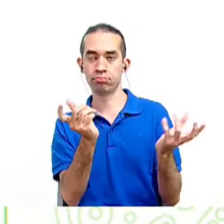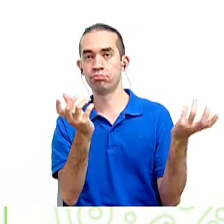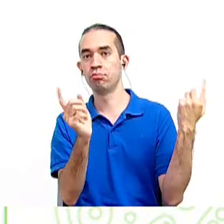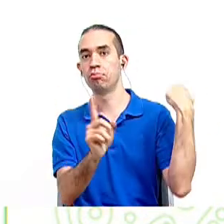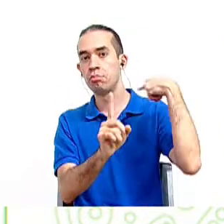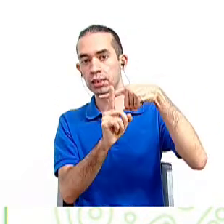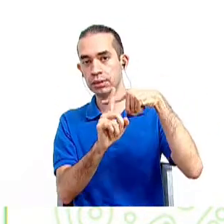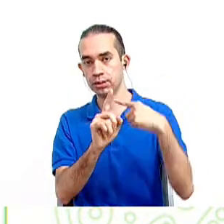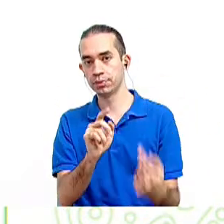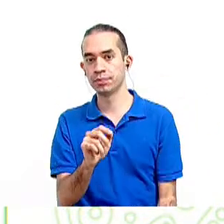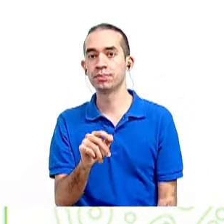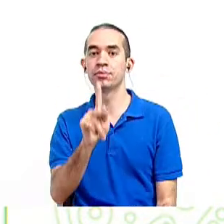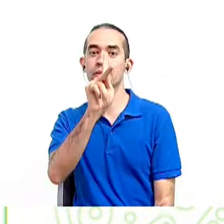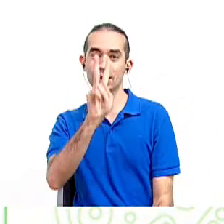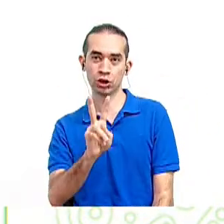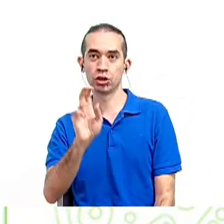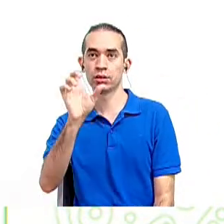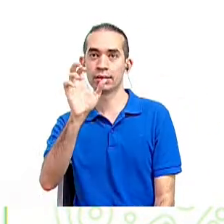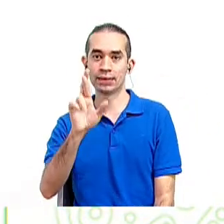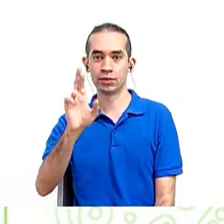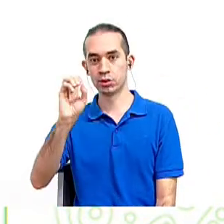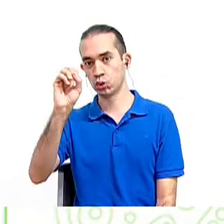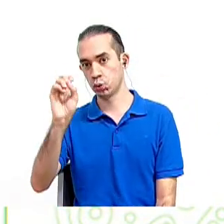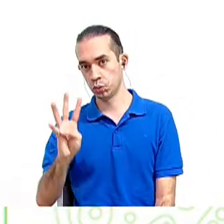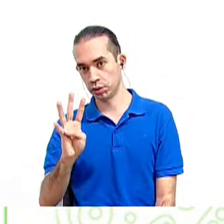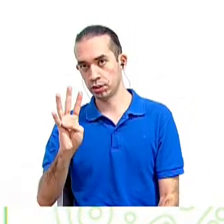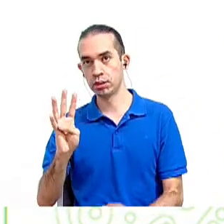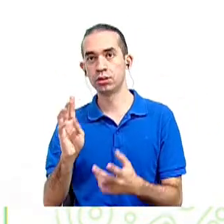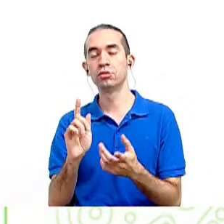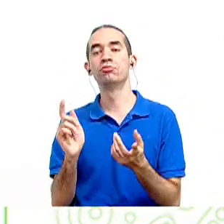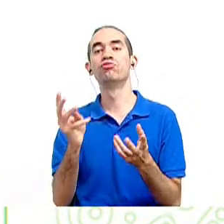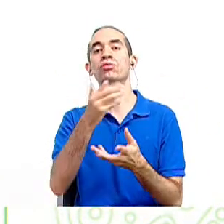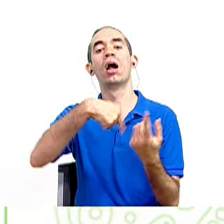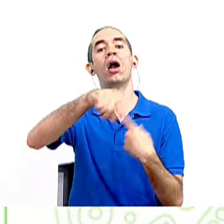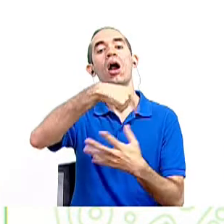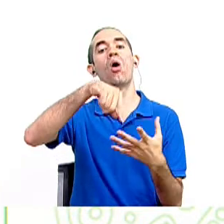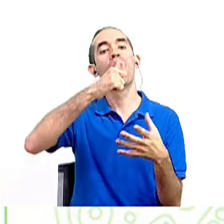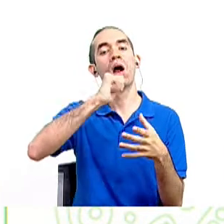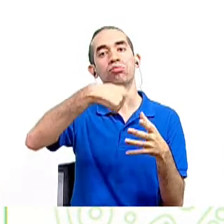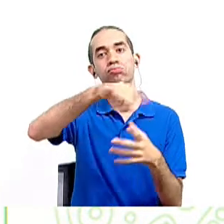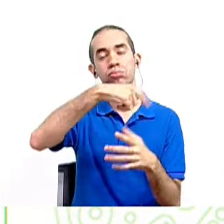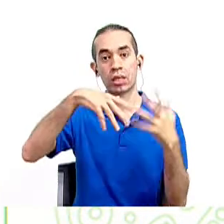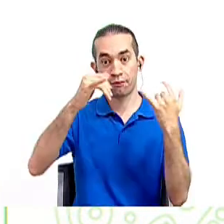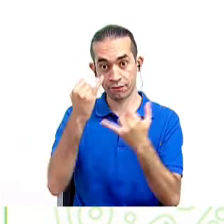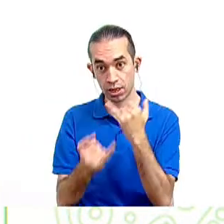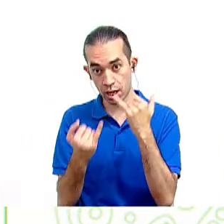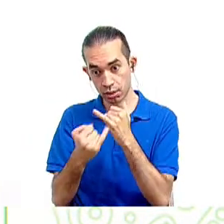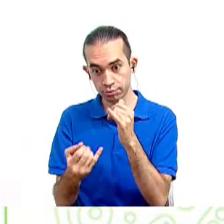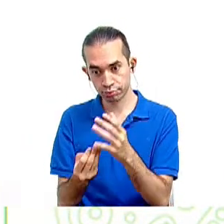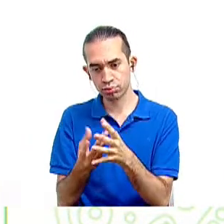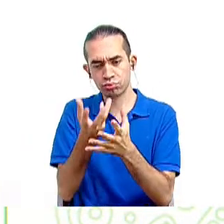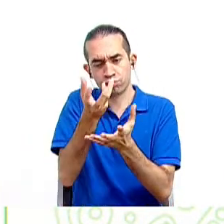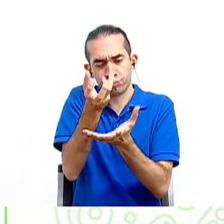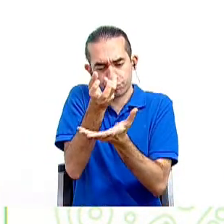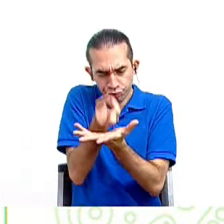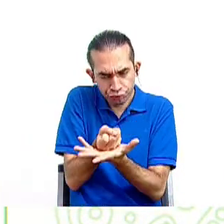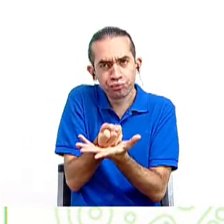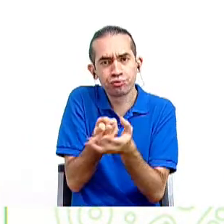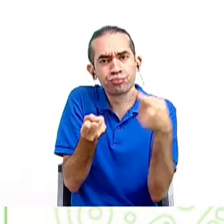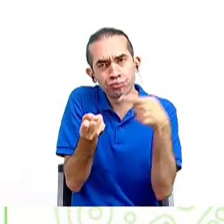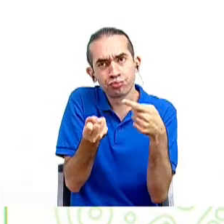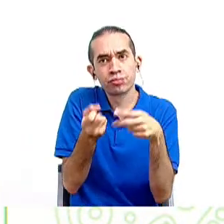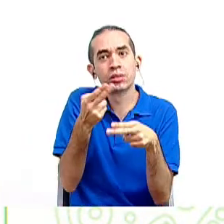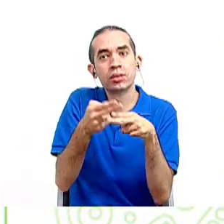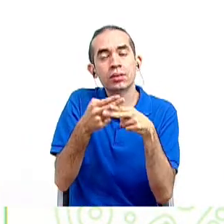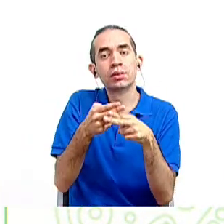con carbonato de potasio, igual disuelto en agua, pero cuando pasa la reacción química va a aparecer un precipitado que se